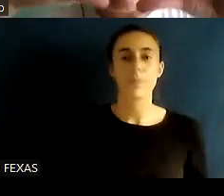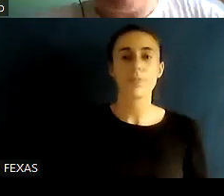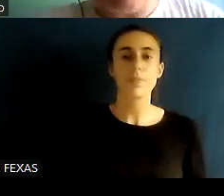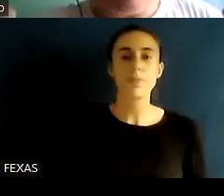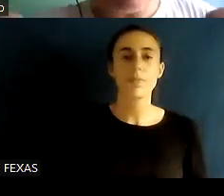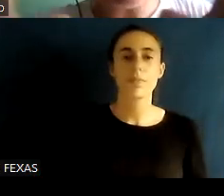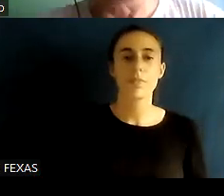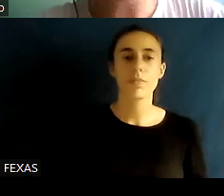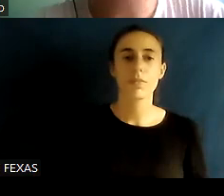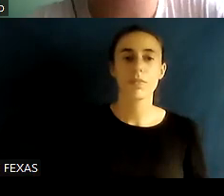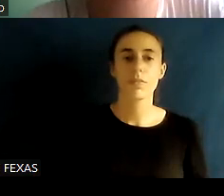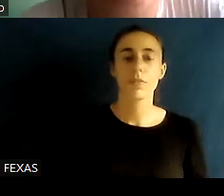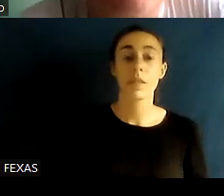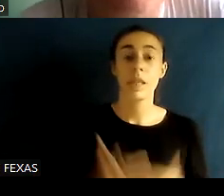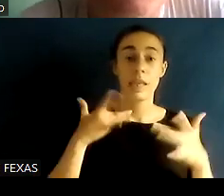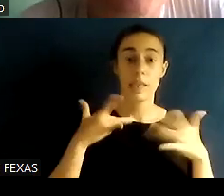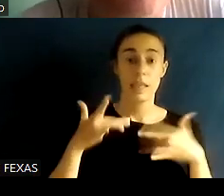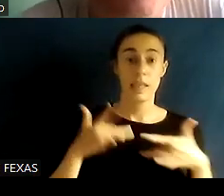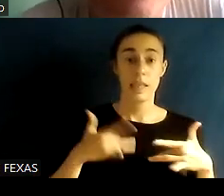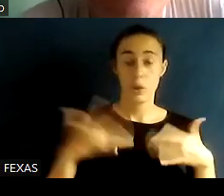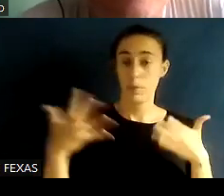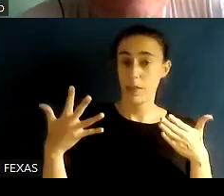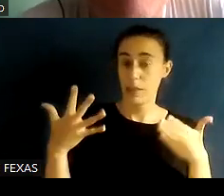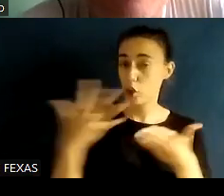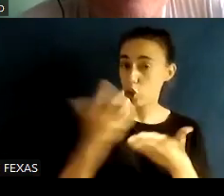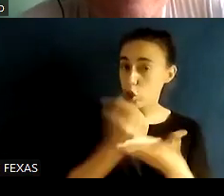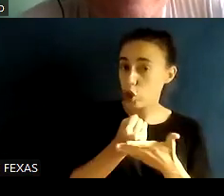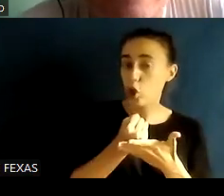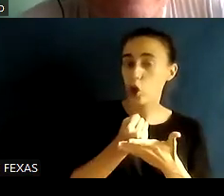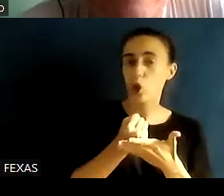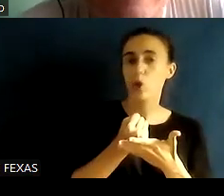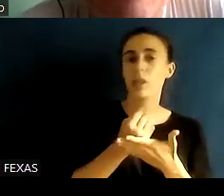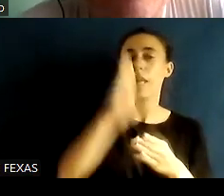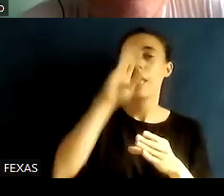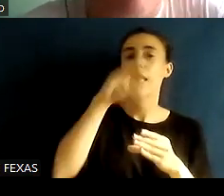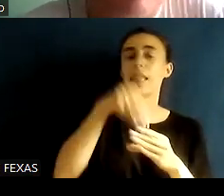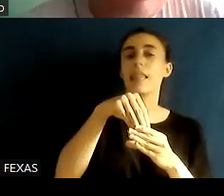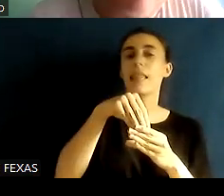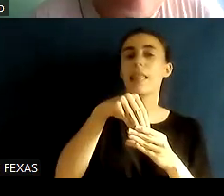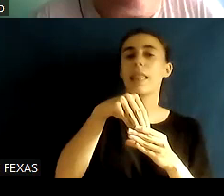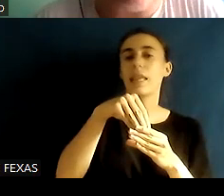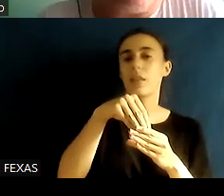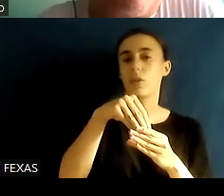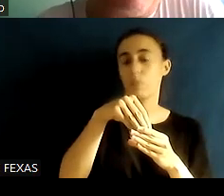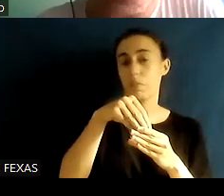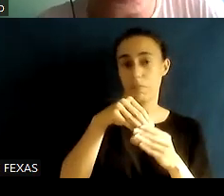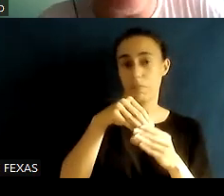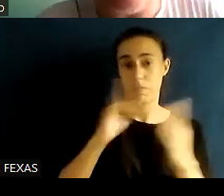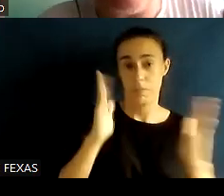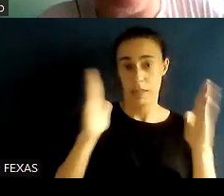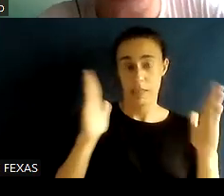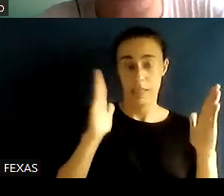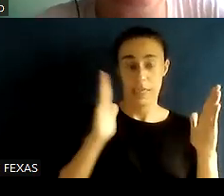Todo el compendio de síntomas y signos que abarcan desde la tristeza hasta la depresión,